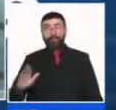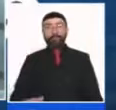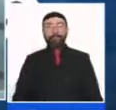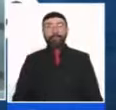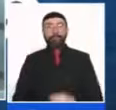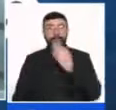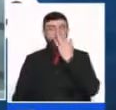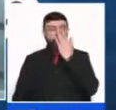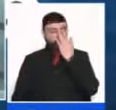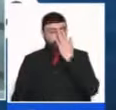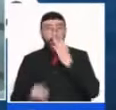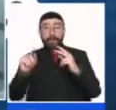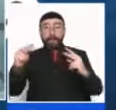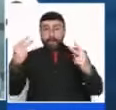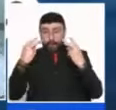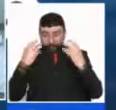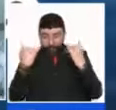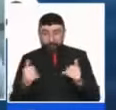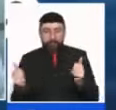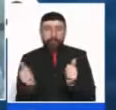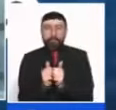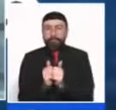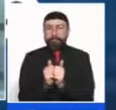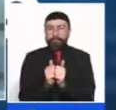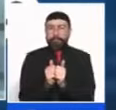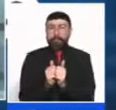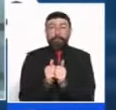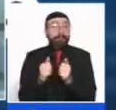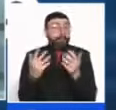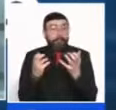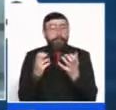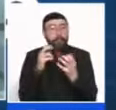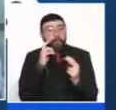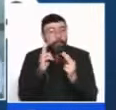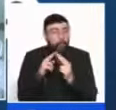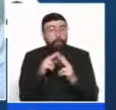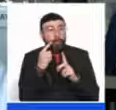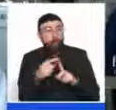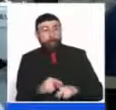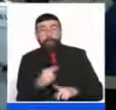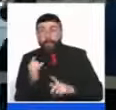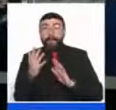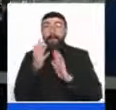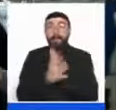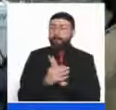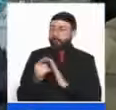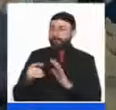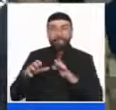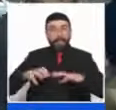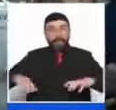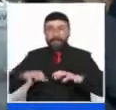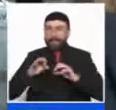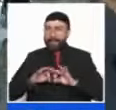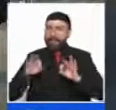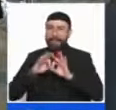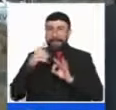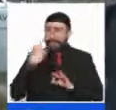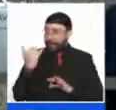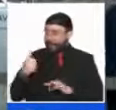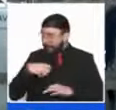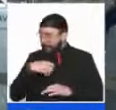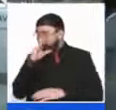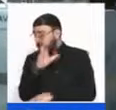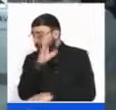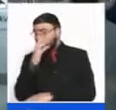Para quienes nos acompañan a esta hora y por supuesto quieren estar muy bien informados, pues de los eventos más importantes que tiene el país, como